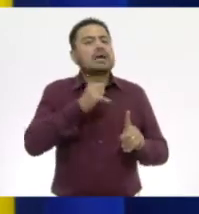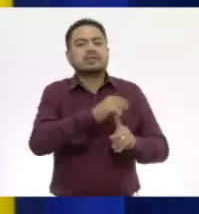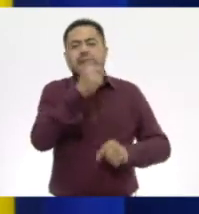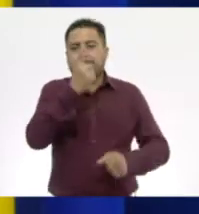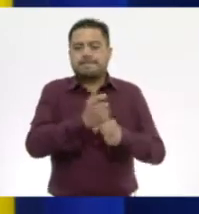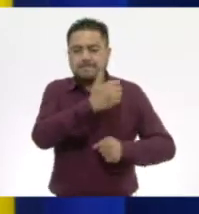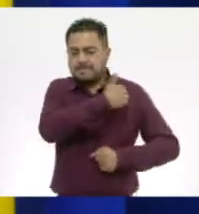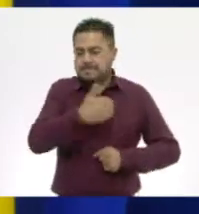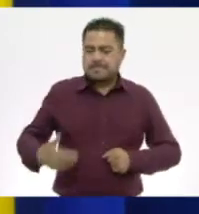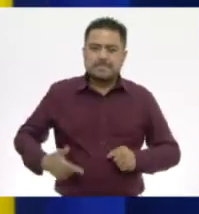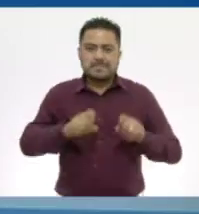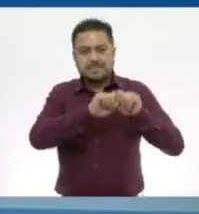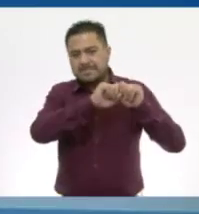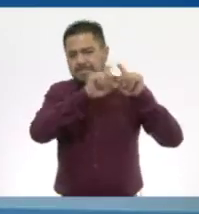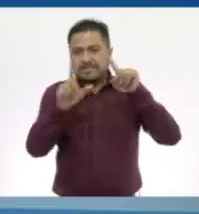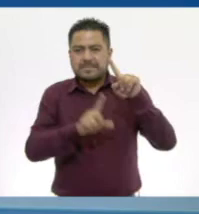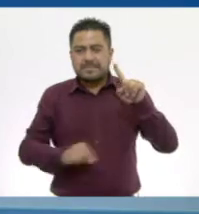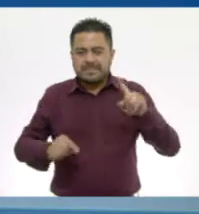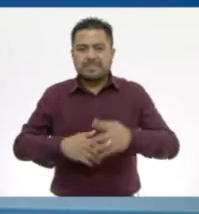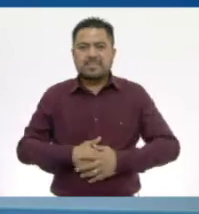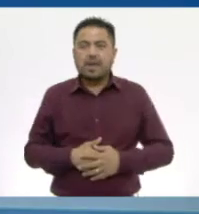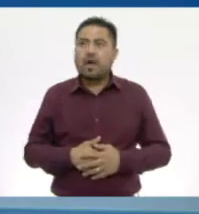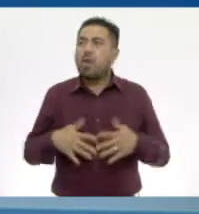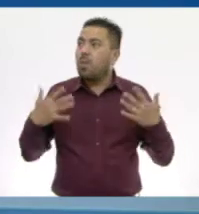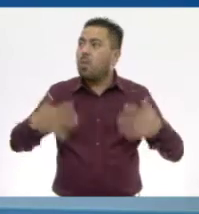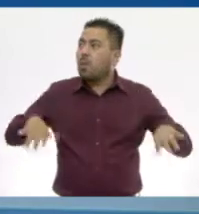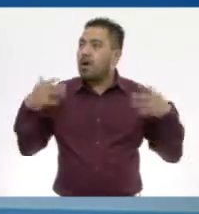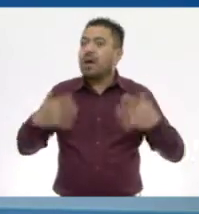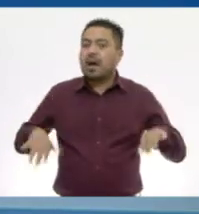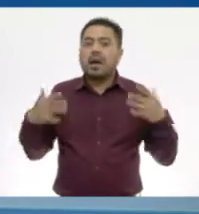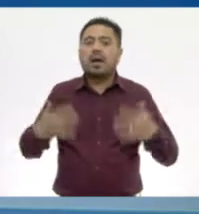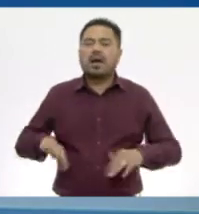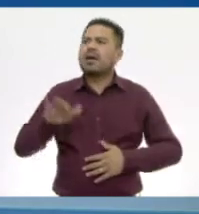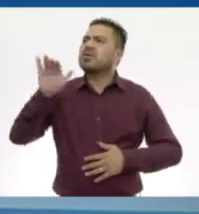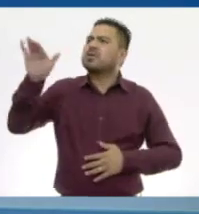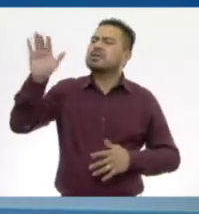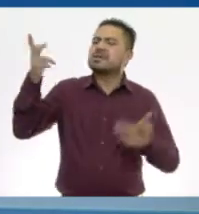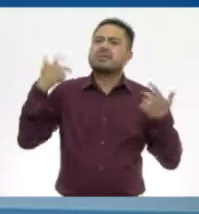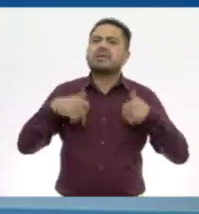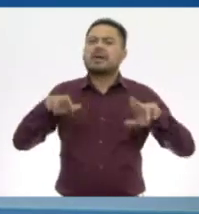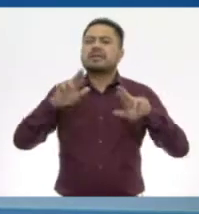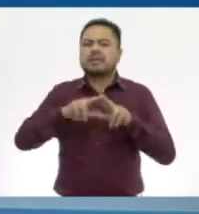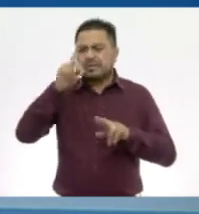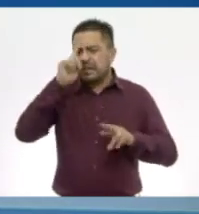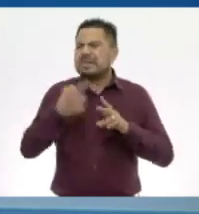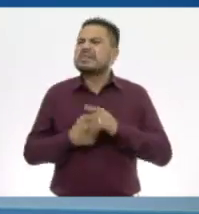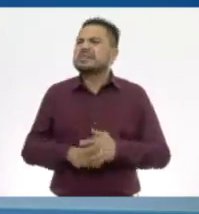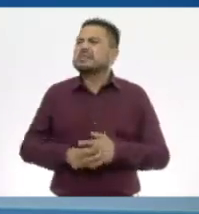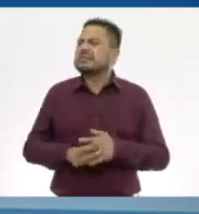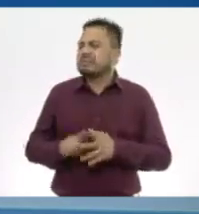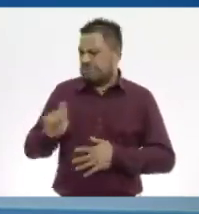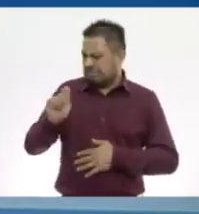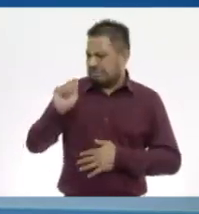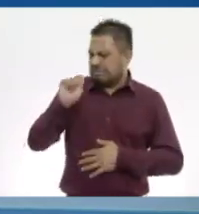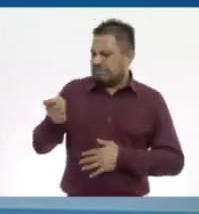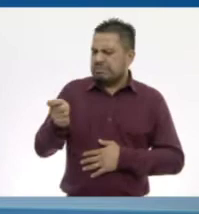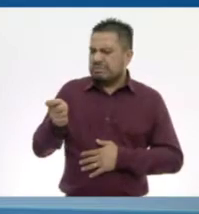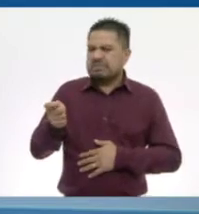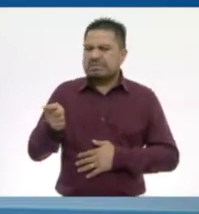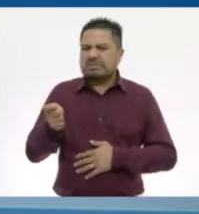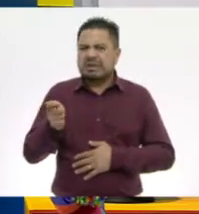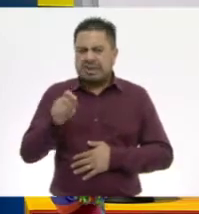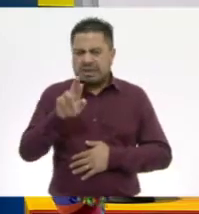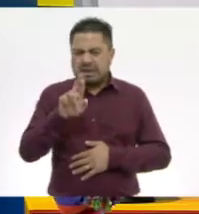primer presidente de la República. ¡Wow! Oye, maestro, y para empezar, ¿qué es una